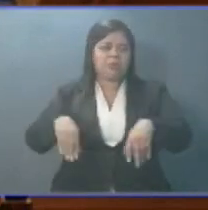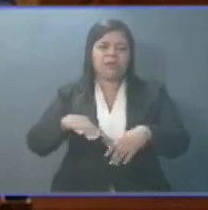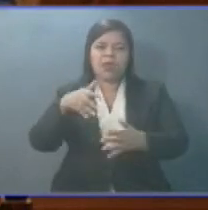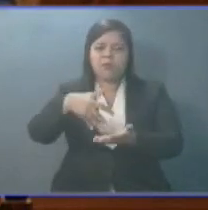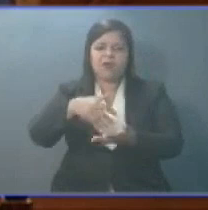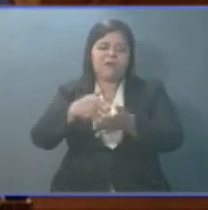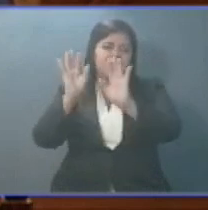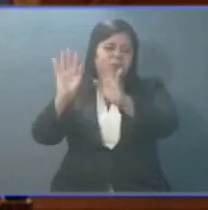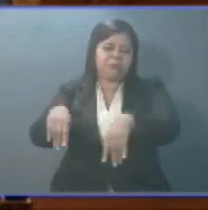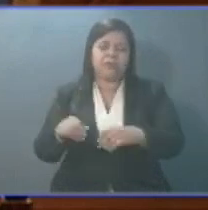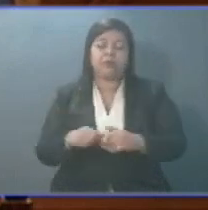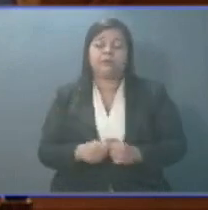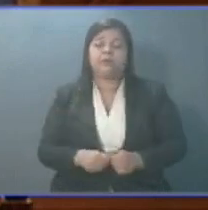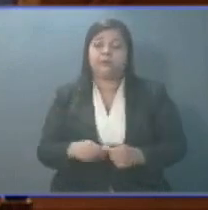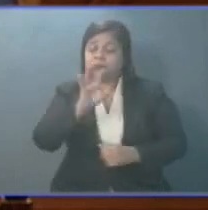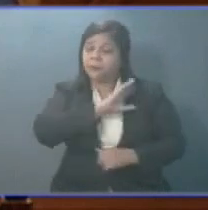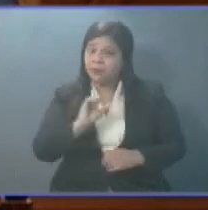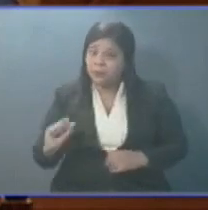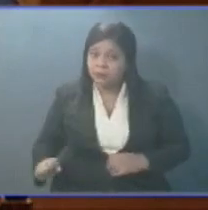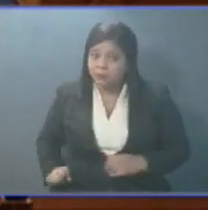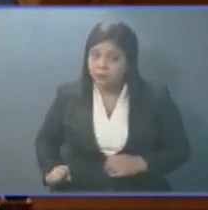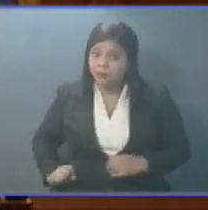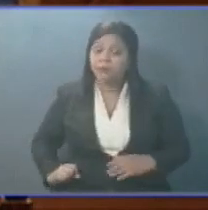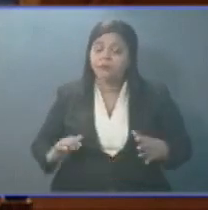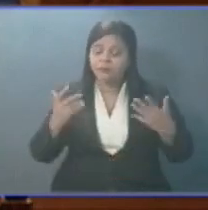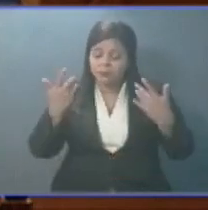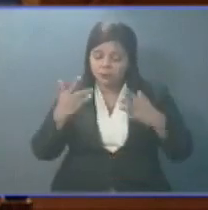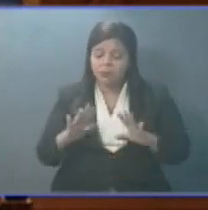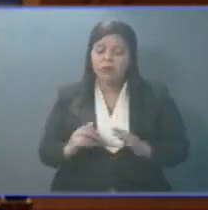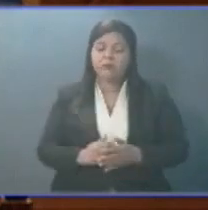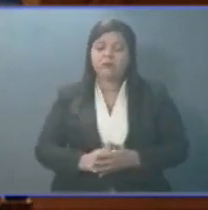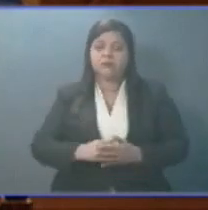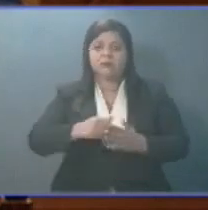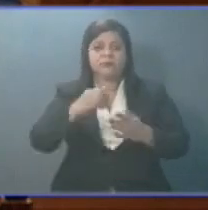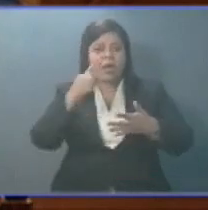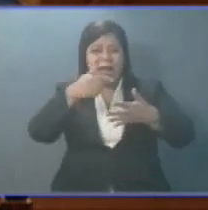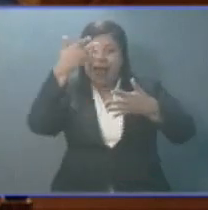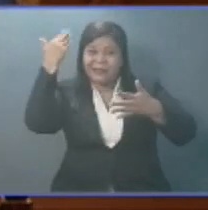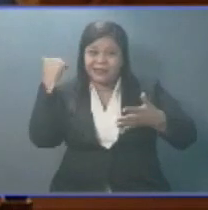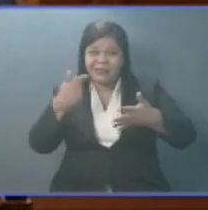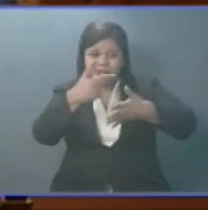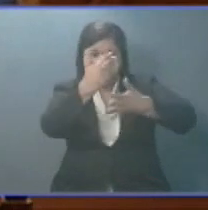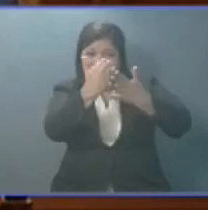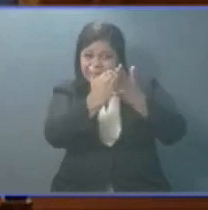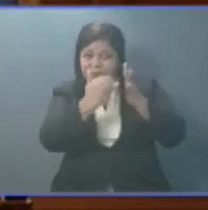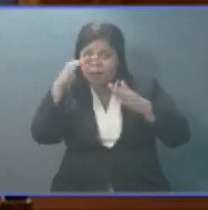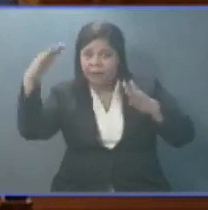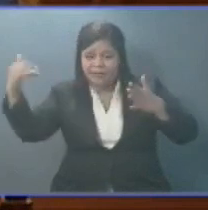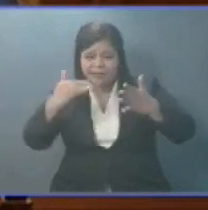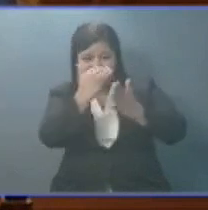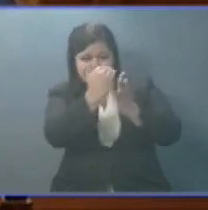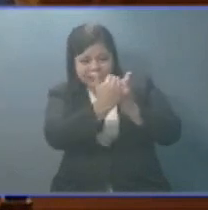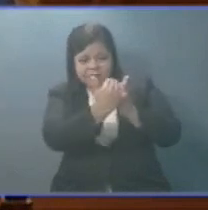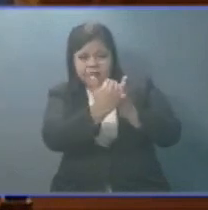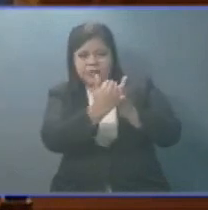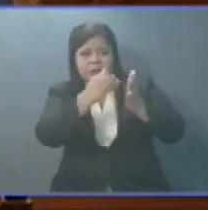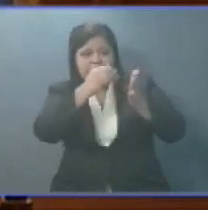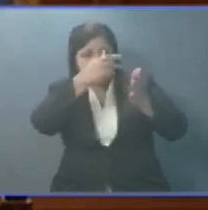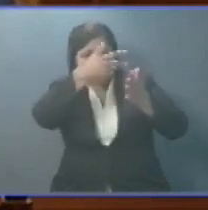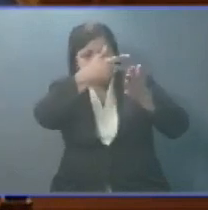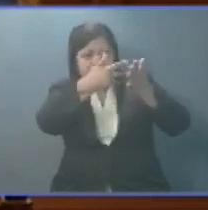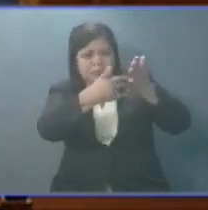población que salvador salió de el lateralista de países más violentos del mundo nos debemos convertir